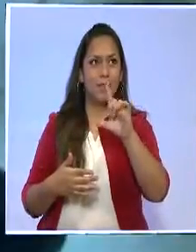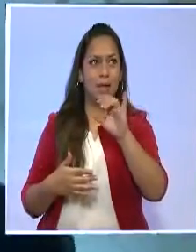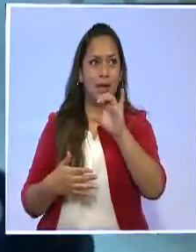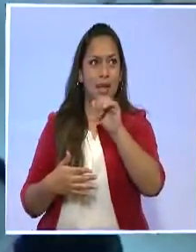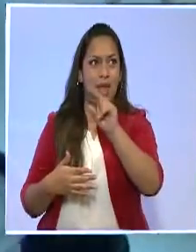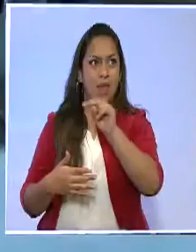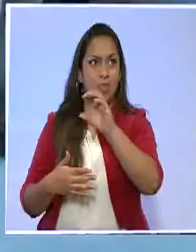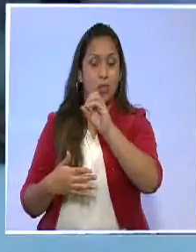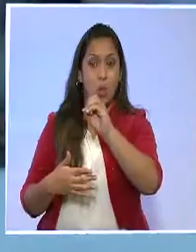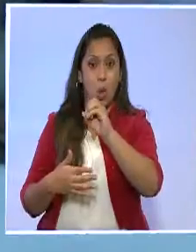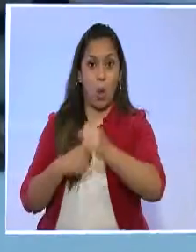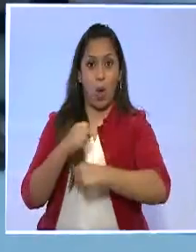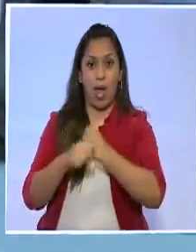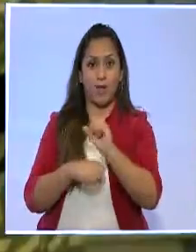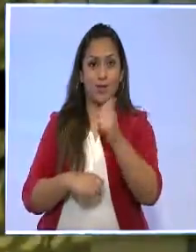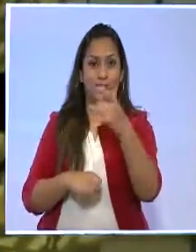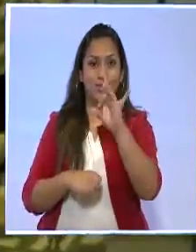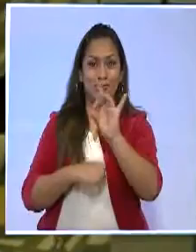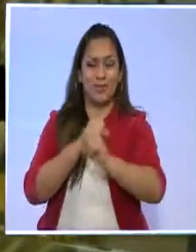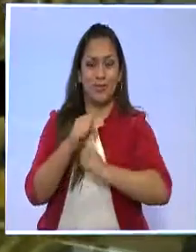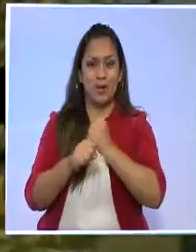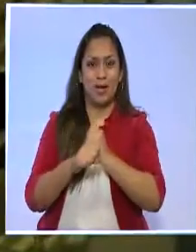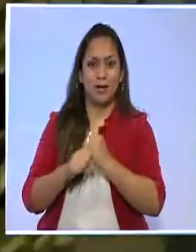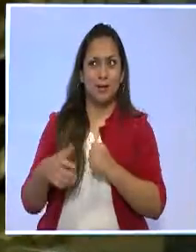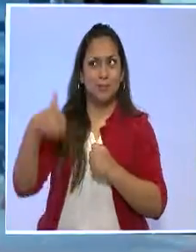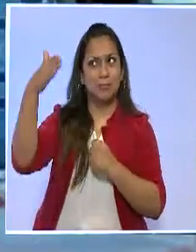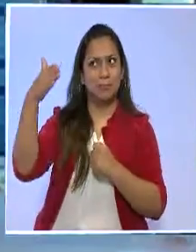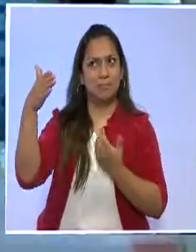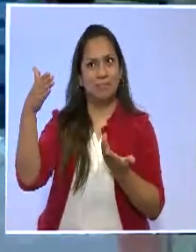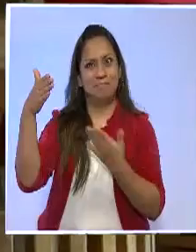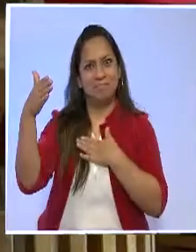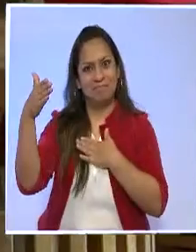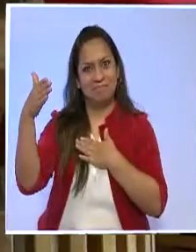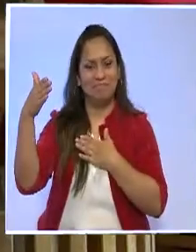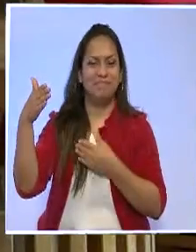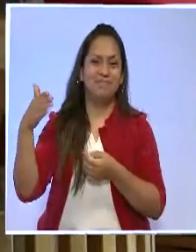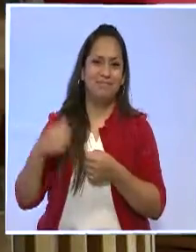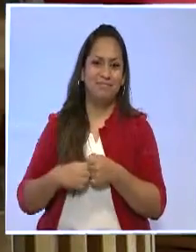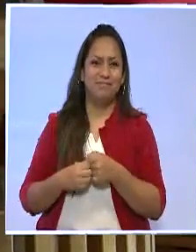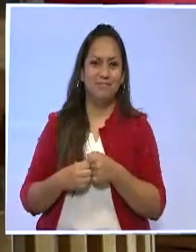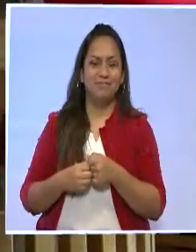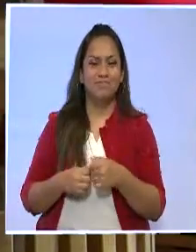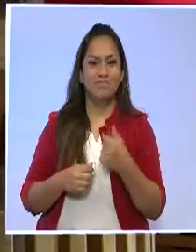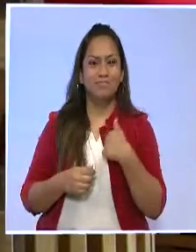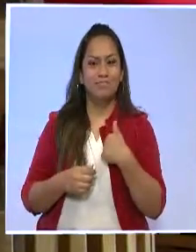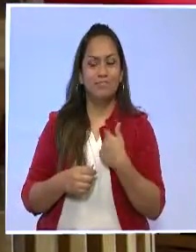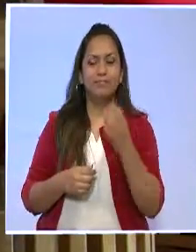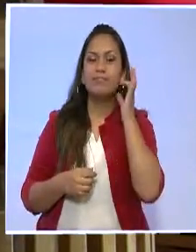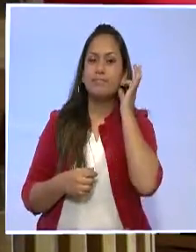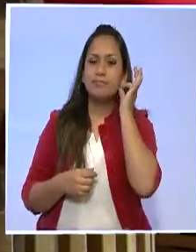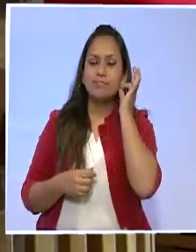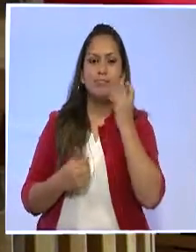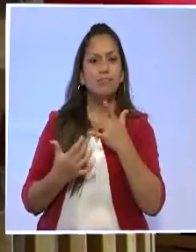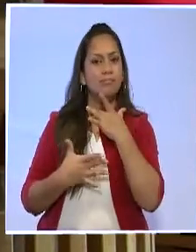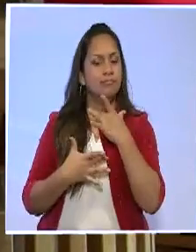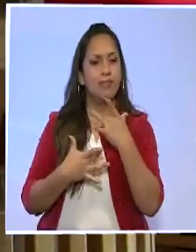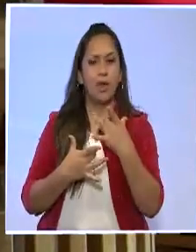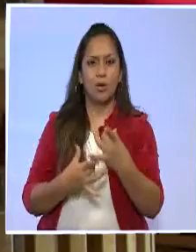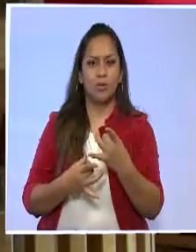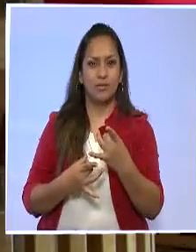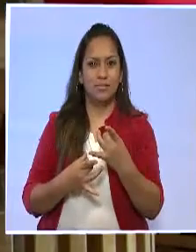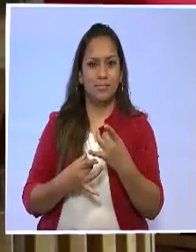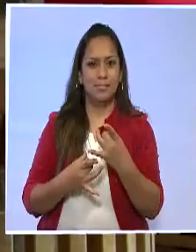yo soy una mujer que siempre está buscando retos de